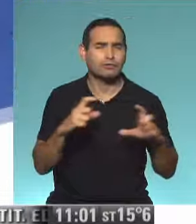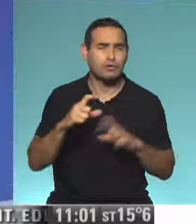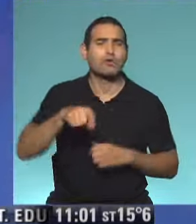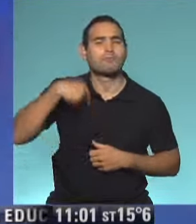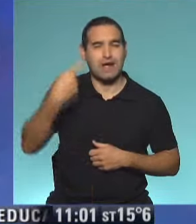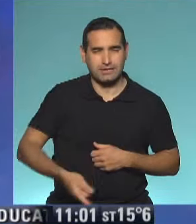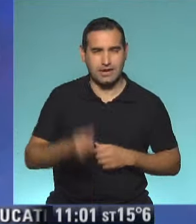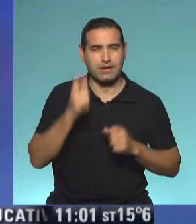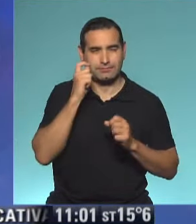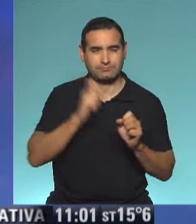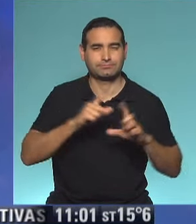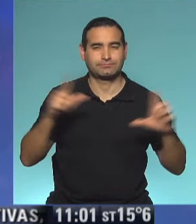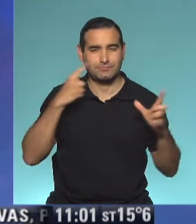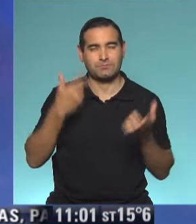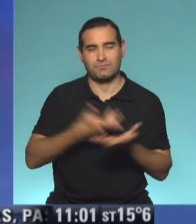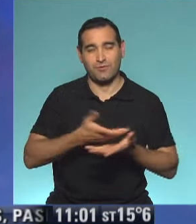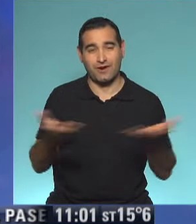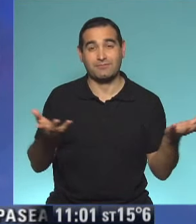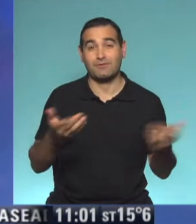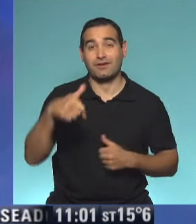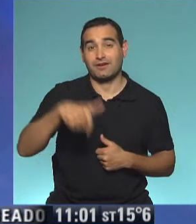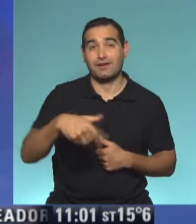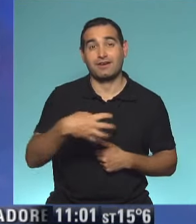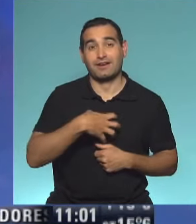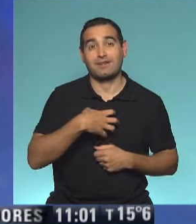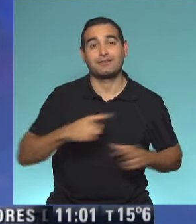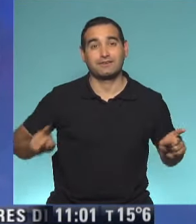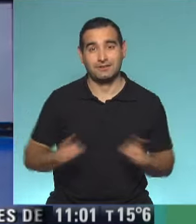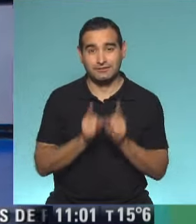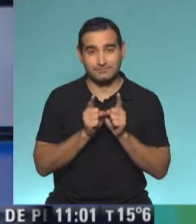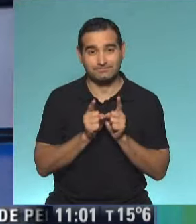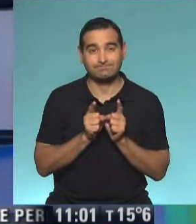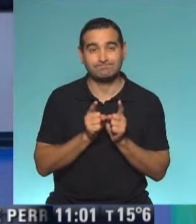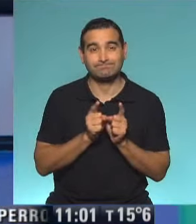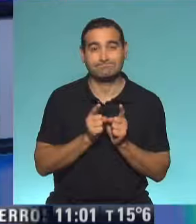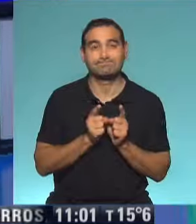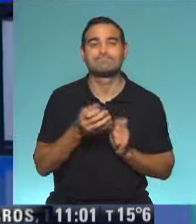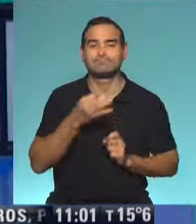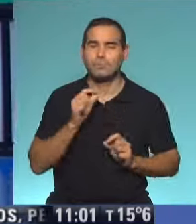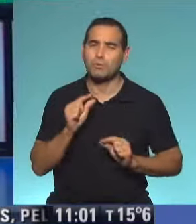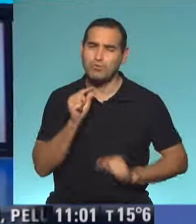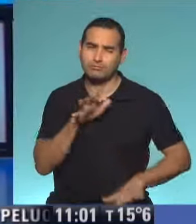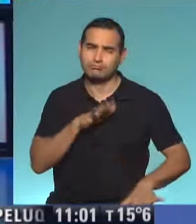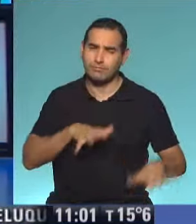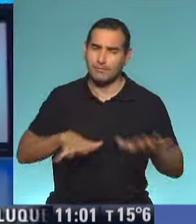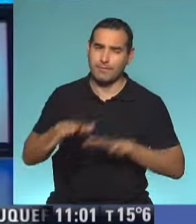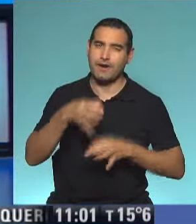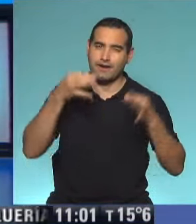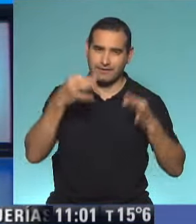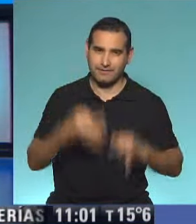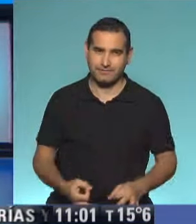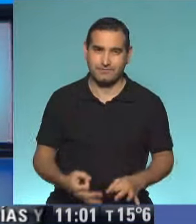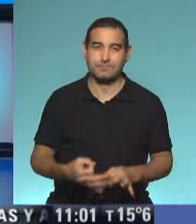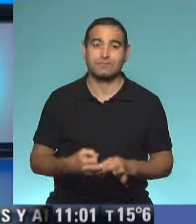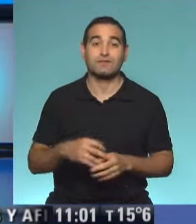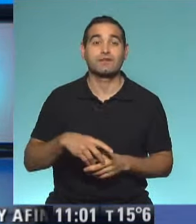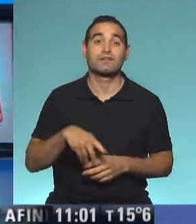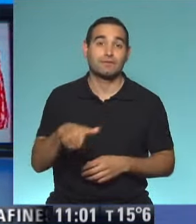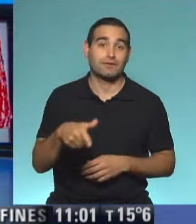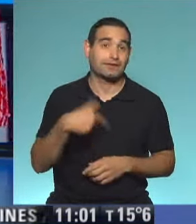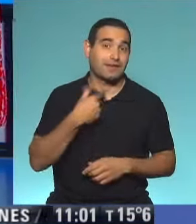vamos a mostrar. Porque, bueno, tenemos una clase más corta. Más corta ahora, sí. Ya nos vamos a ir acomodando. Los chicos también se quedaron con ganas de escribir